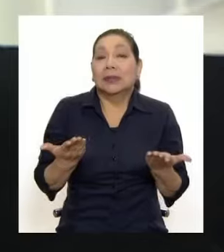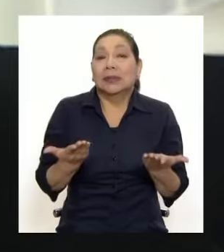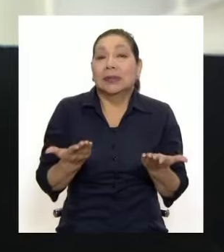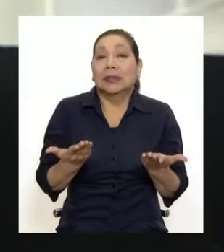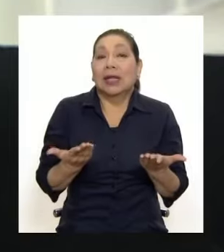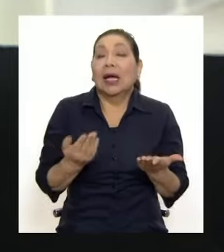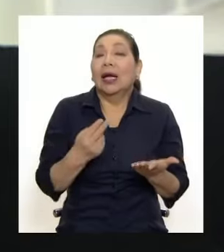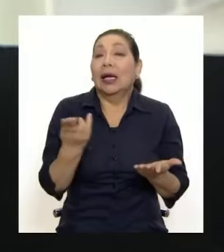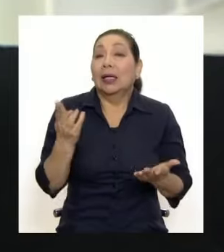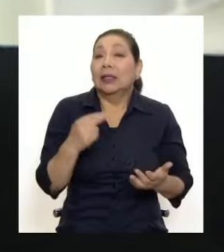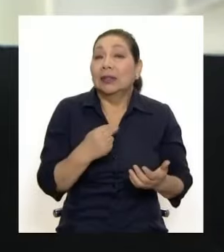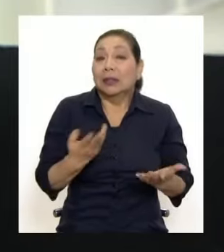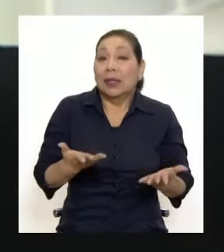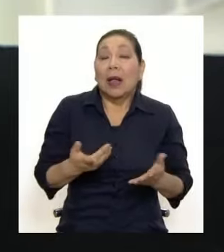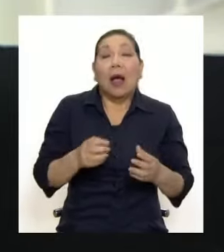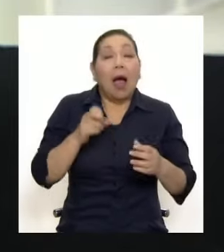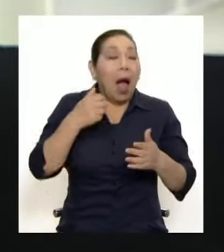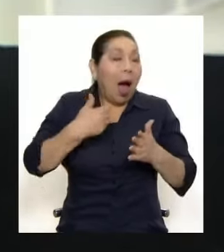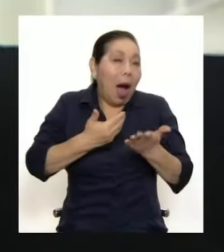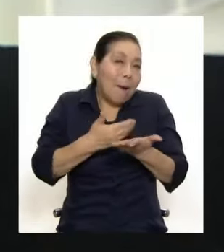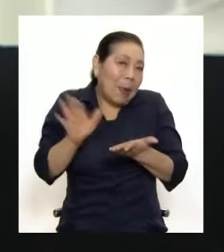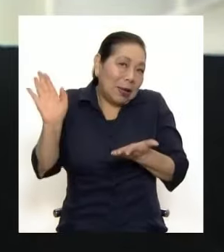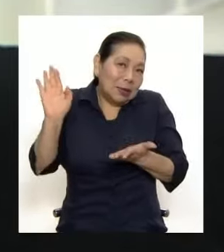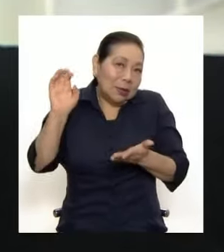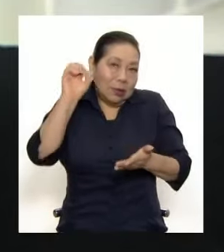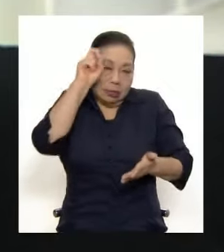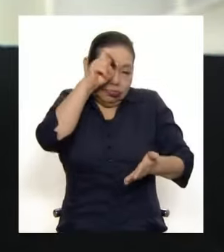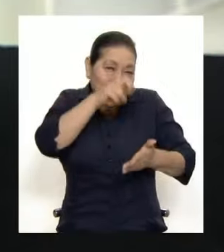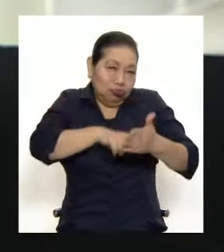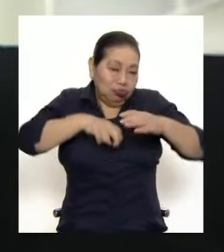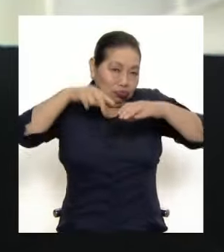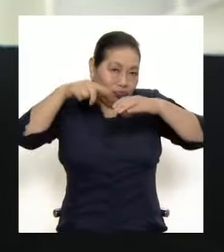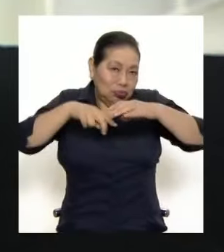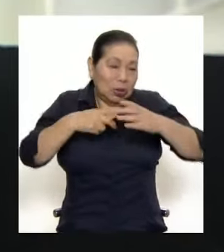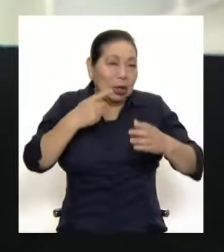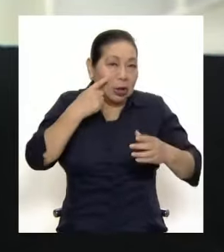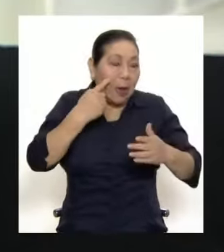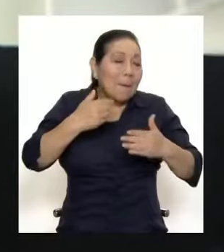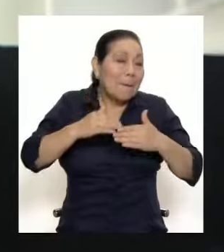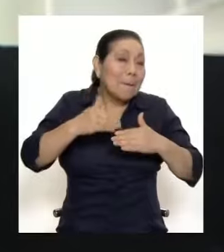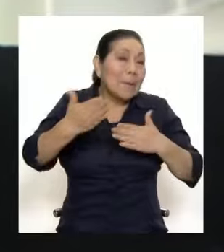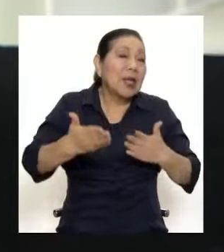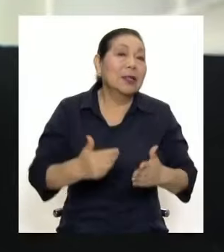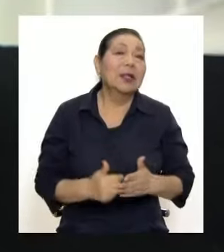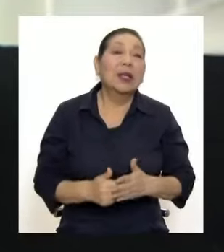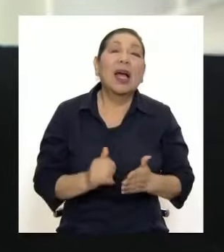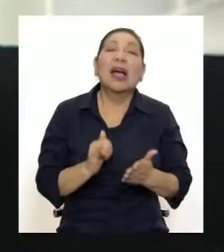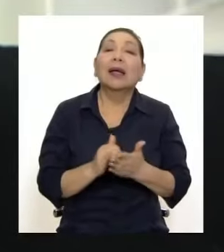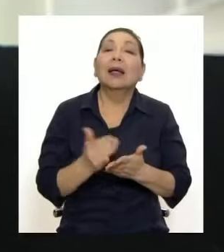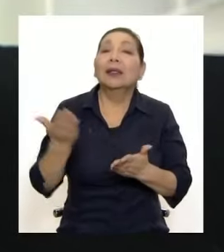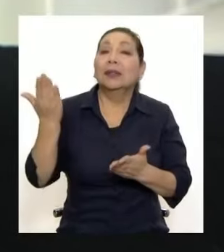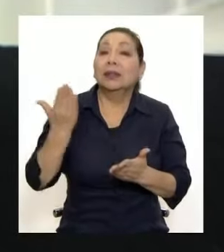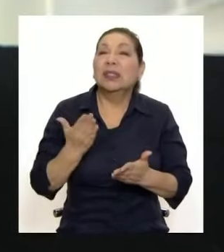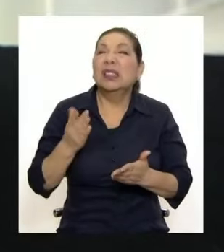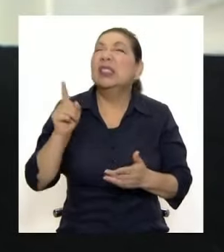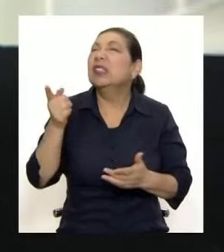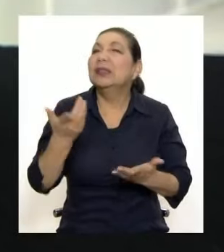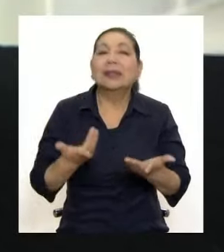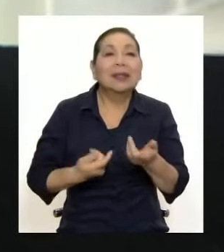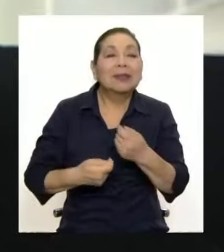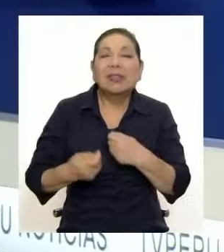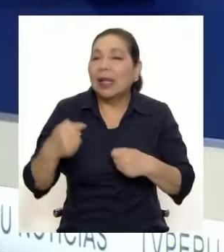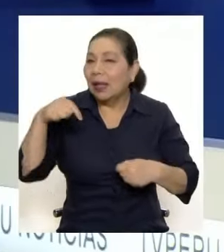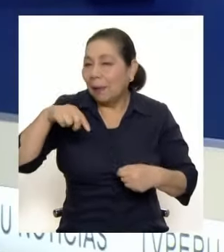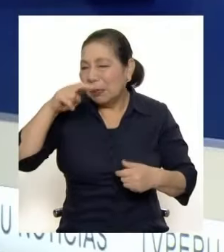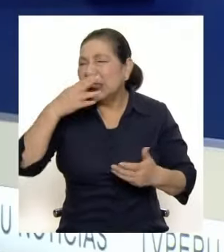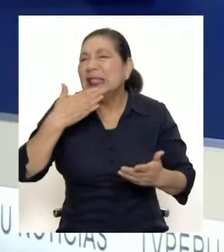a a China además de los minerales que si podríamos eh eh conocer más a detalle y qué recibimos también de China bueno